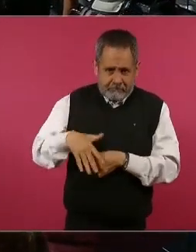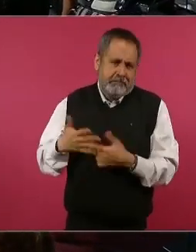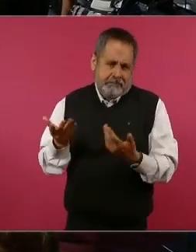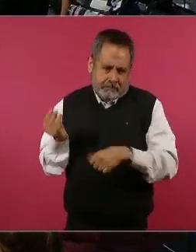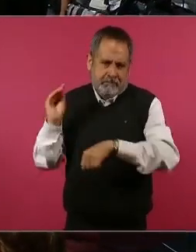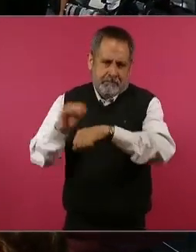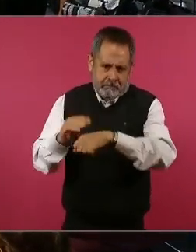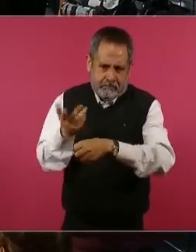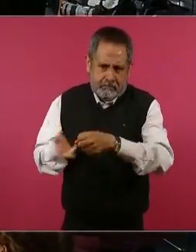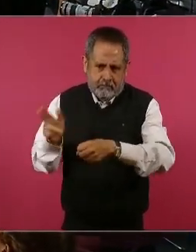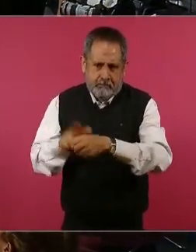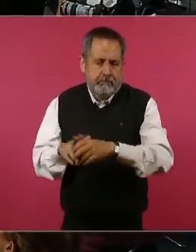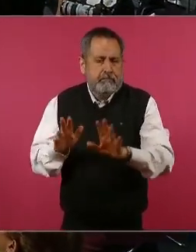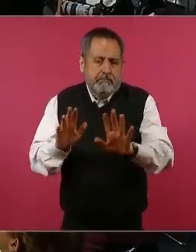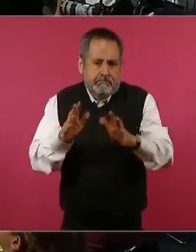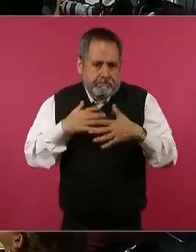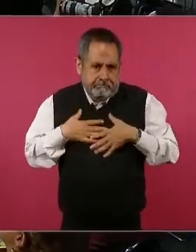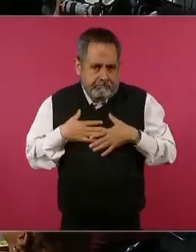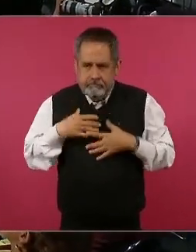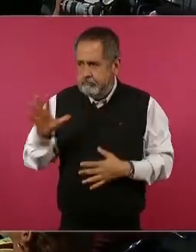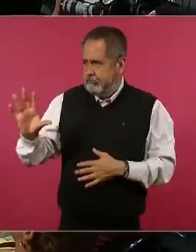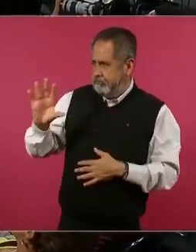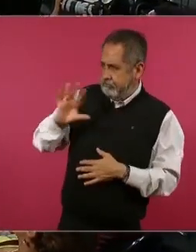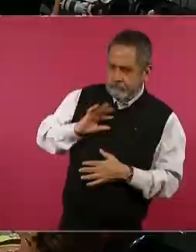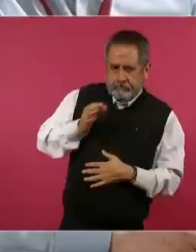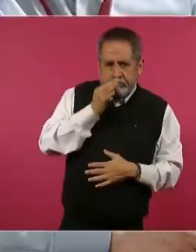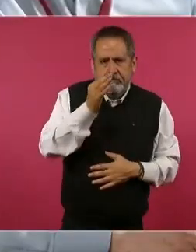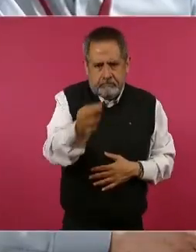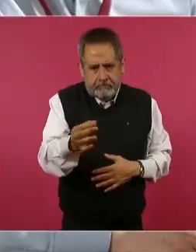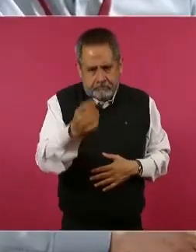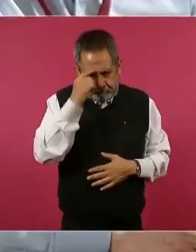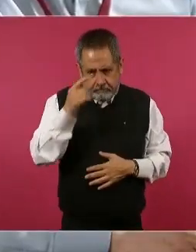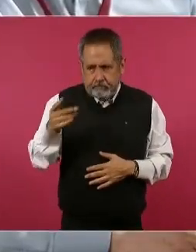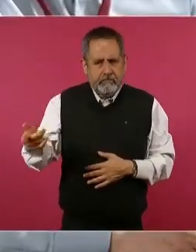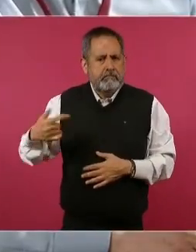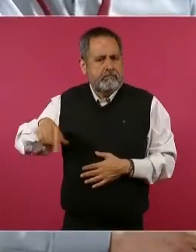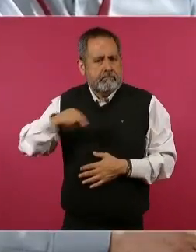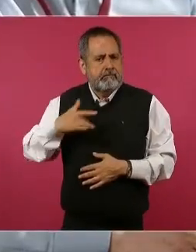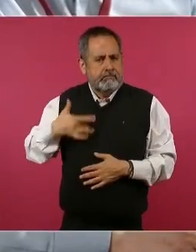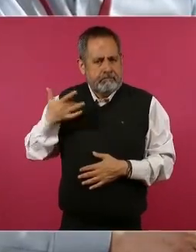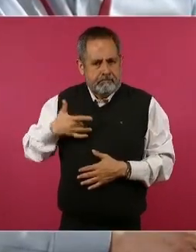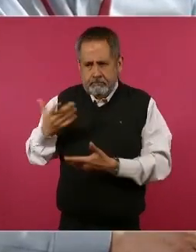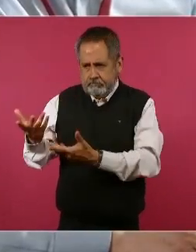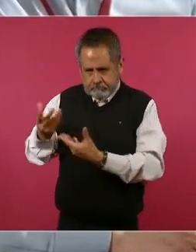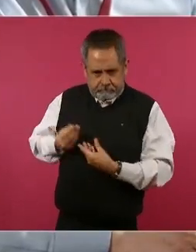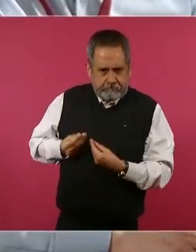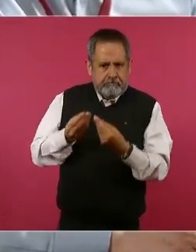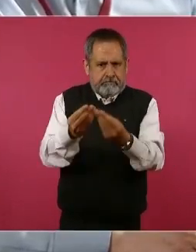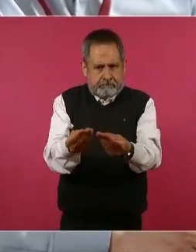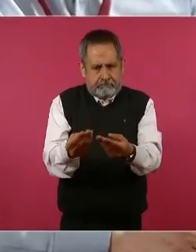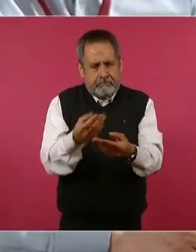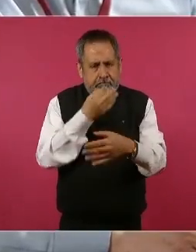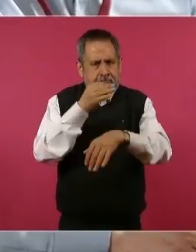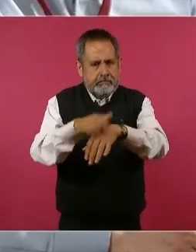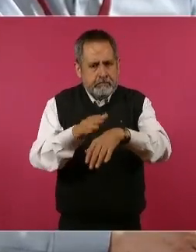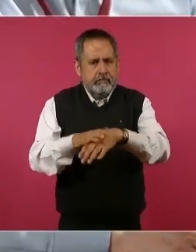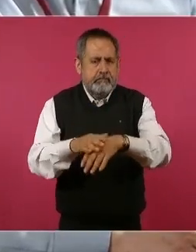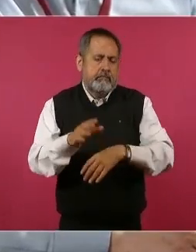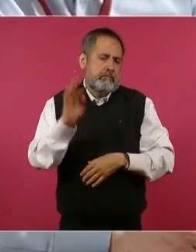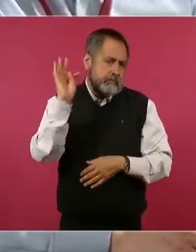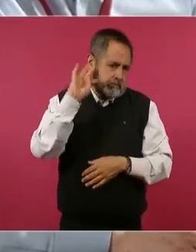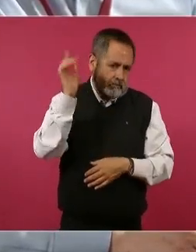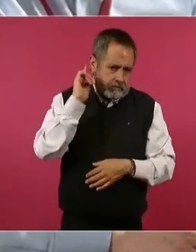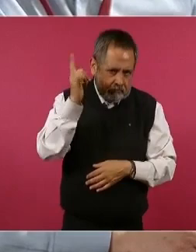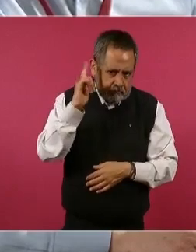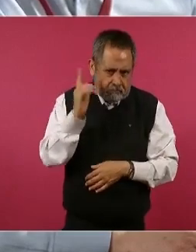Pues yo no tengo más que compartirle el sentir de los pobladores, de los habitantes de esta comunidad, y si hay oportunidad